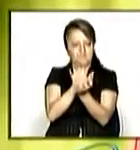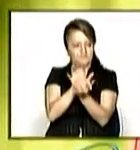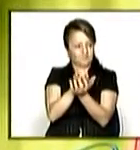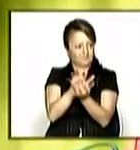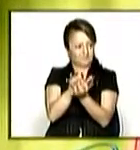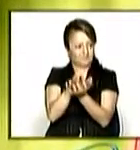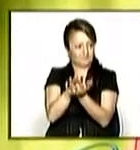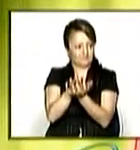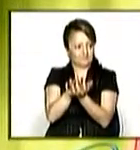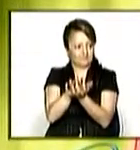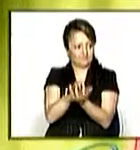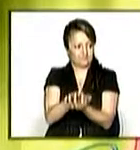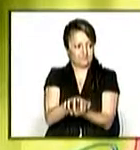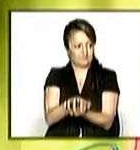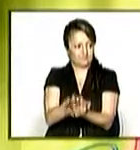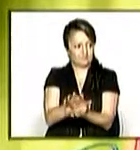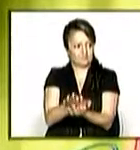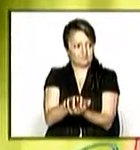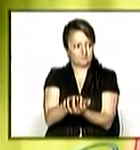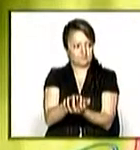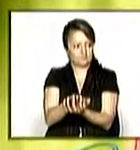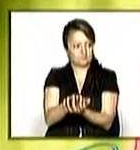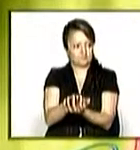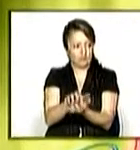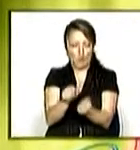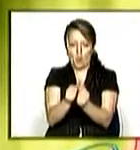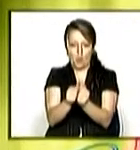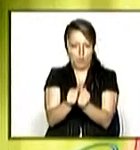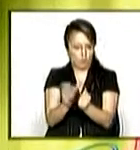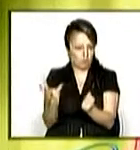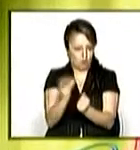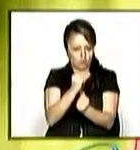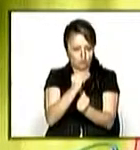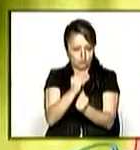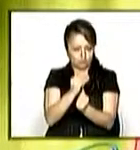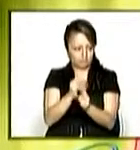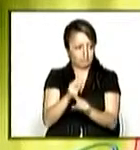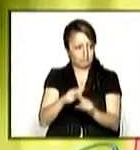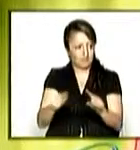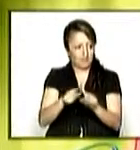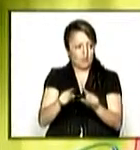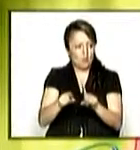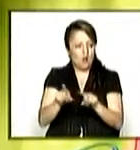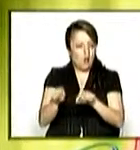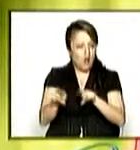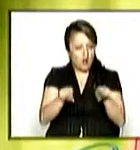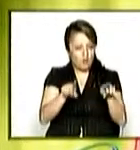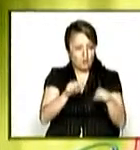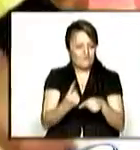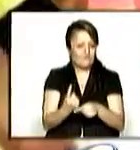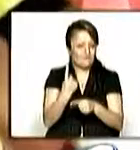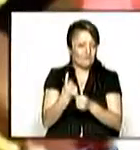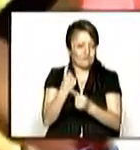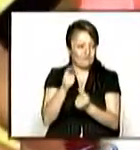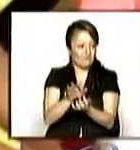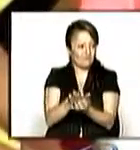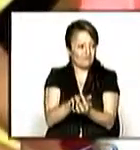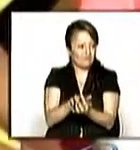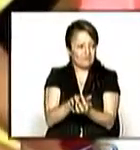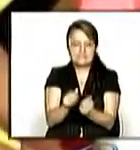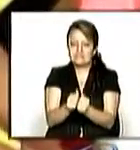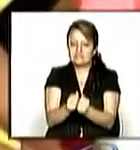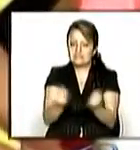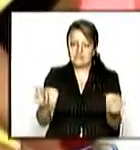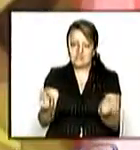pues una parte de la boca con todos los dientes. Esta zona sin